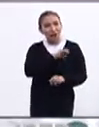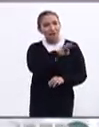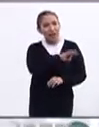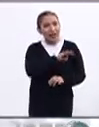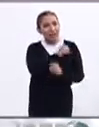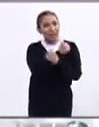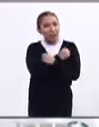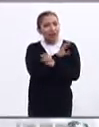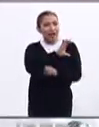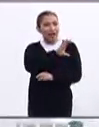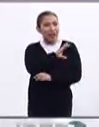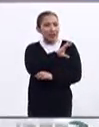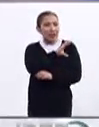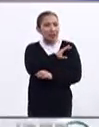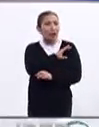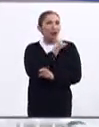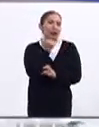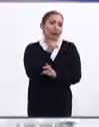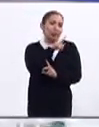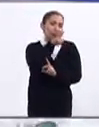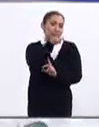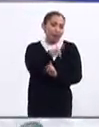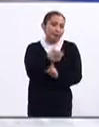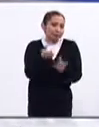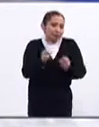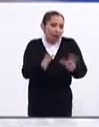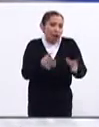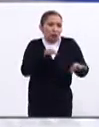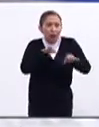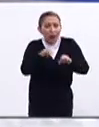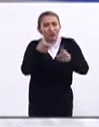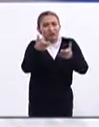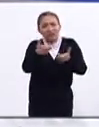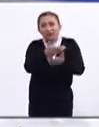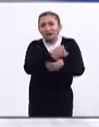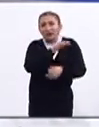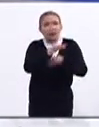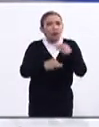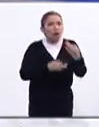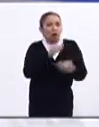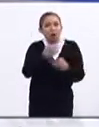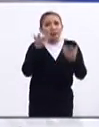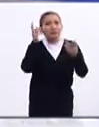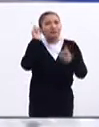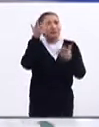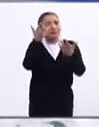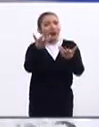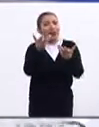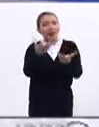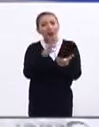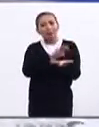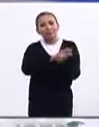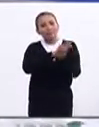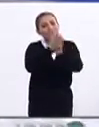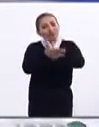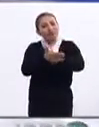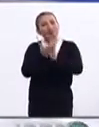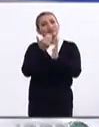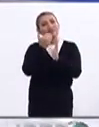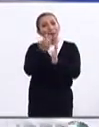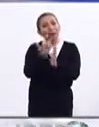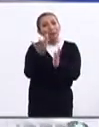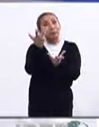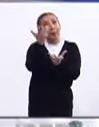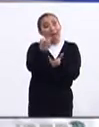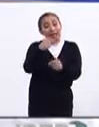felicidad, amor, cariño y después, ¿por qué no? Trabajo, dinero, en fin, todos los deseos se les hayan que